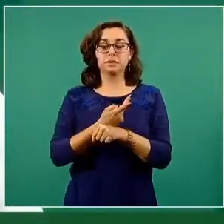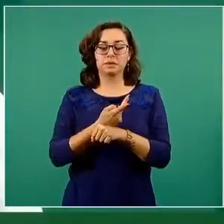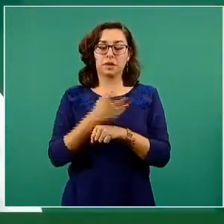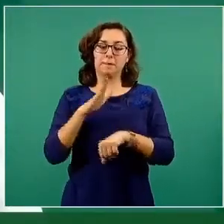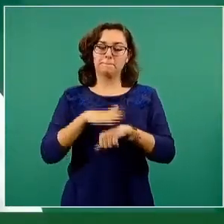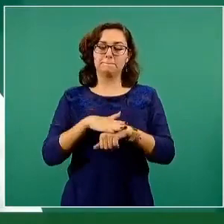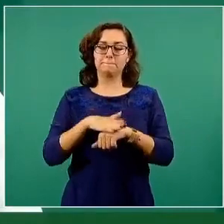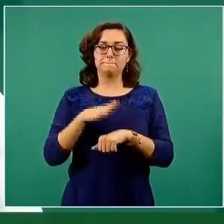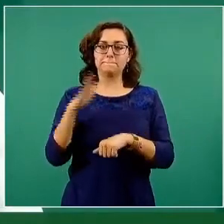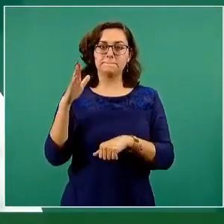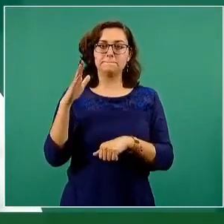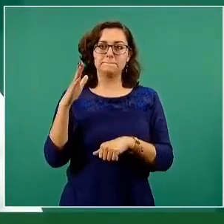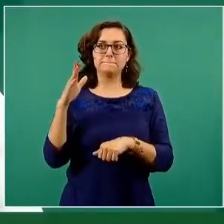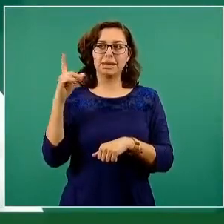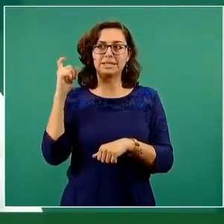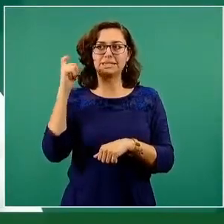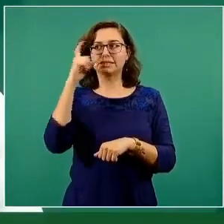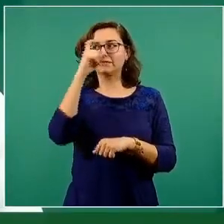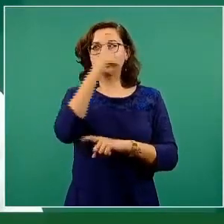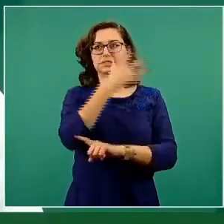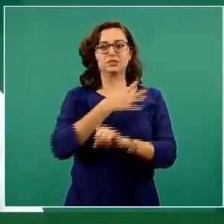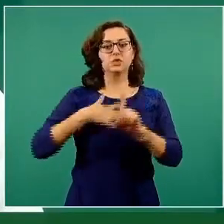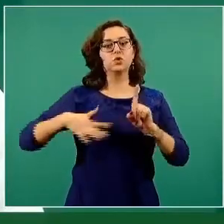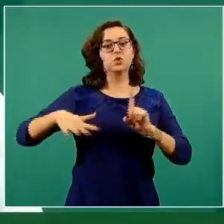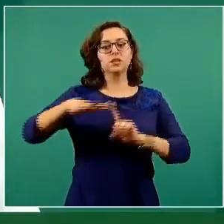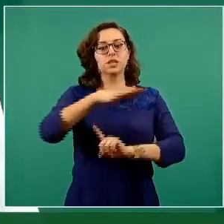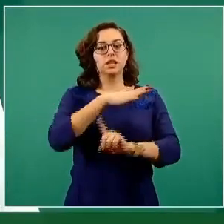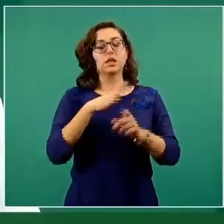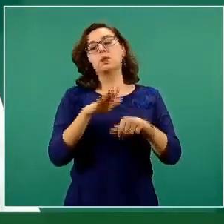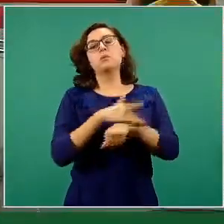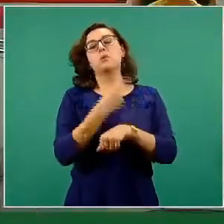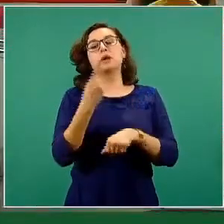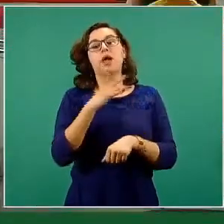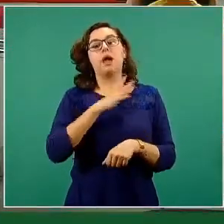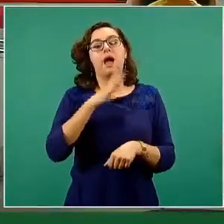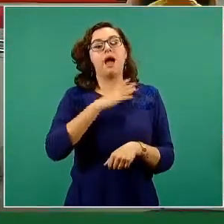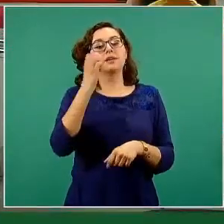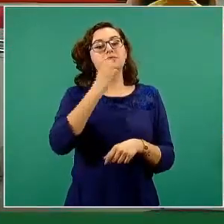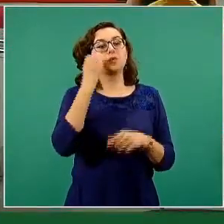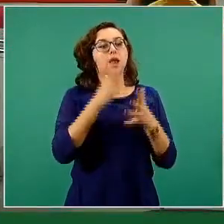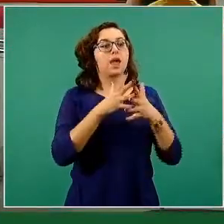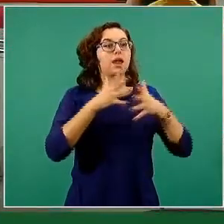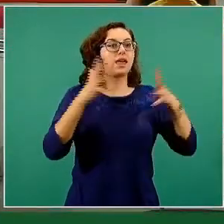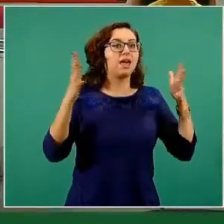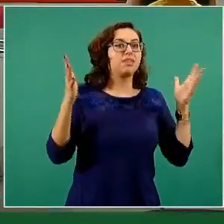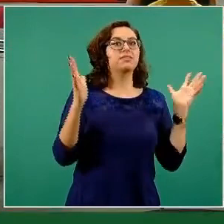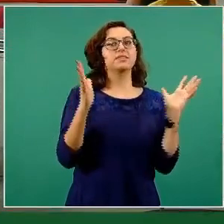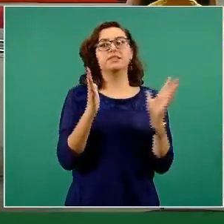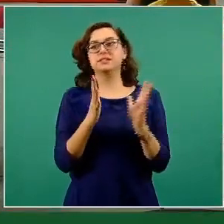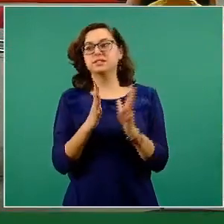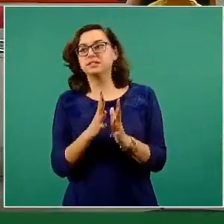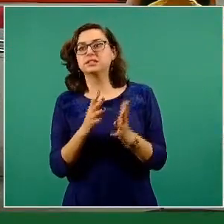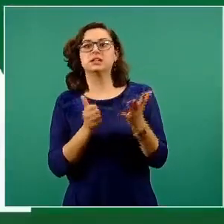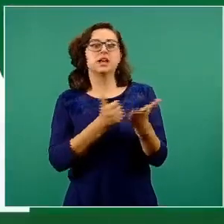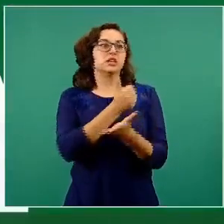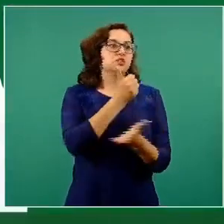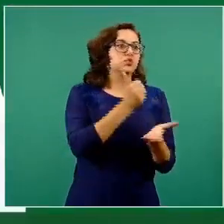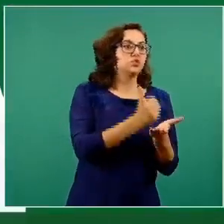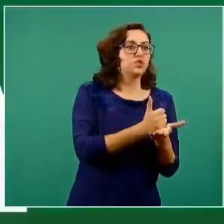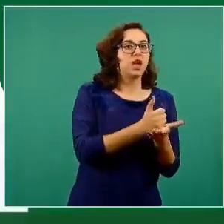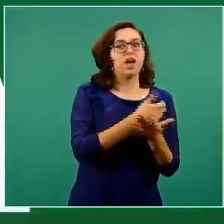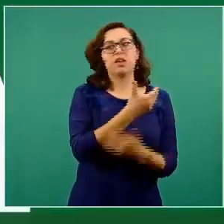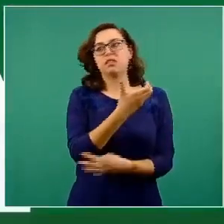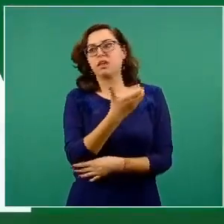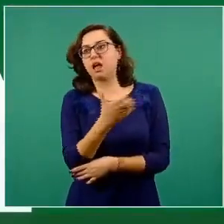complejo, porque sí, efectivamente tendremos escuelas pequeñas, medianas, grandes, rurales, suburbanas, urbanas, de